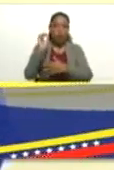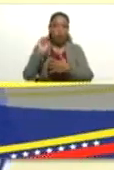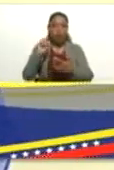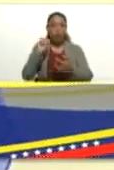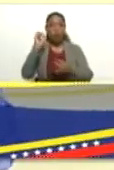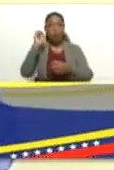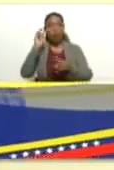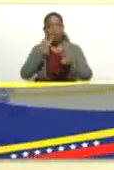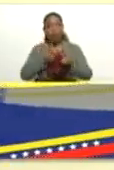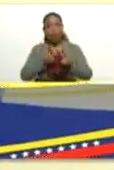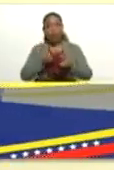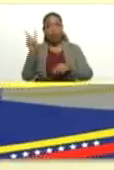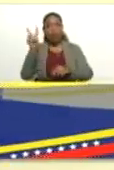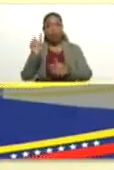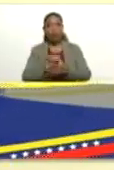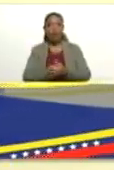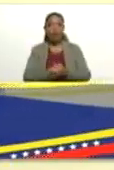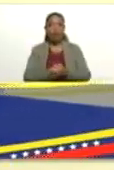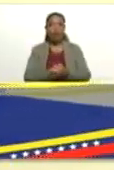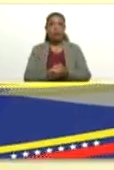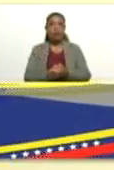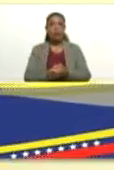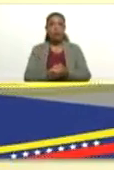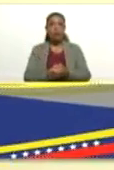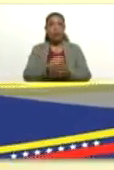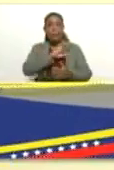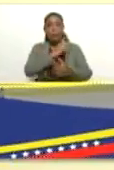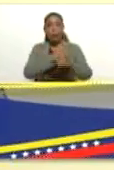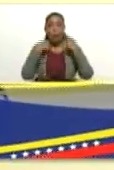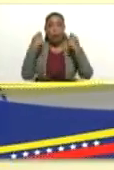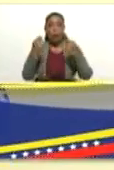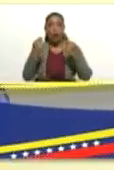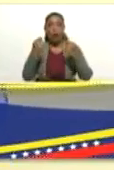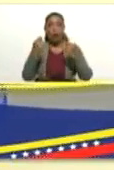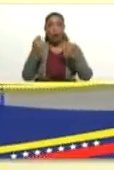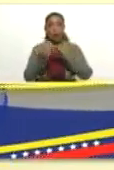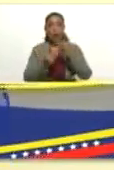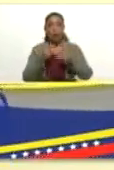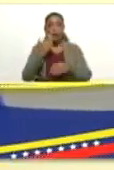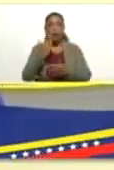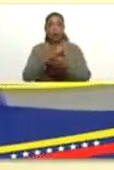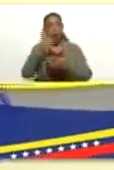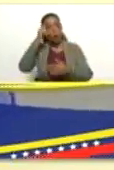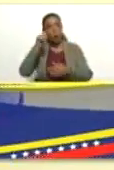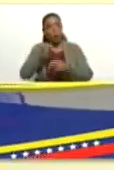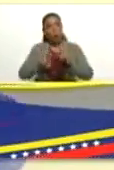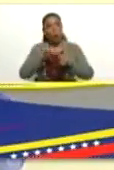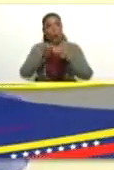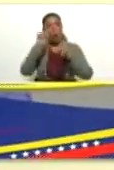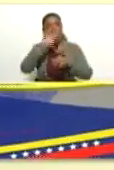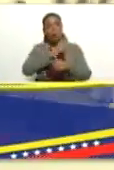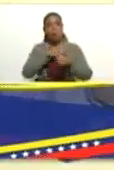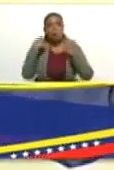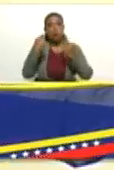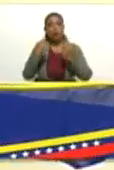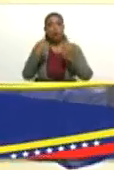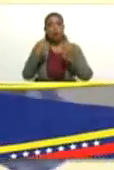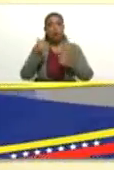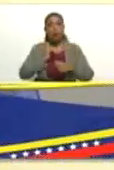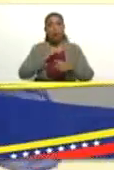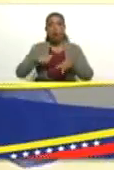viviendas venezolanas, el poder popular de base, empoderar al pueblo siempre, construir poder popular donde